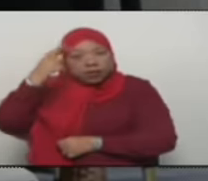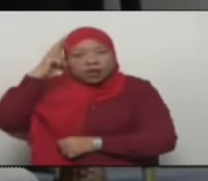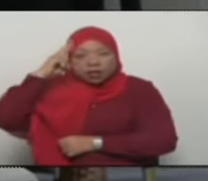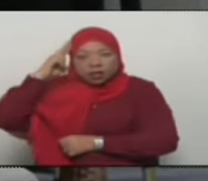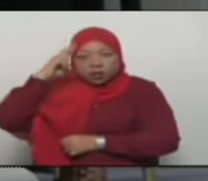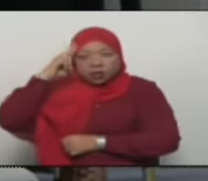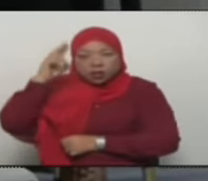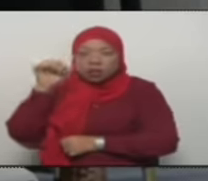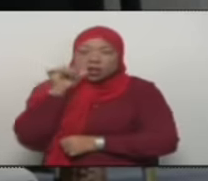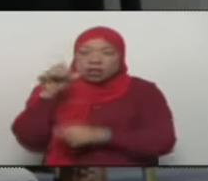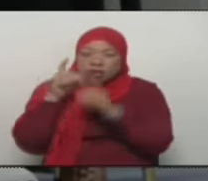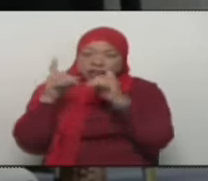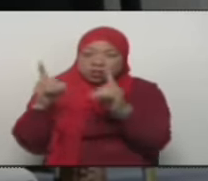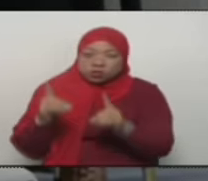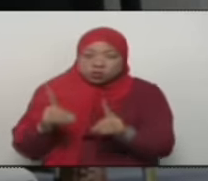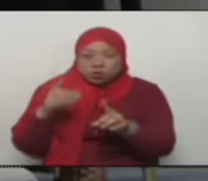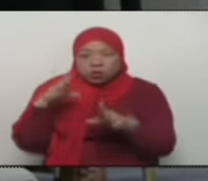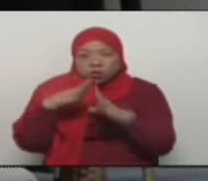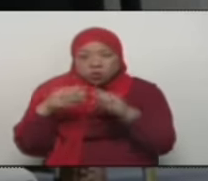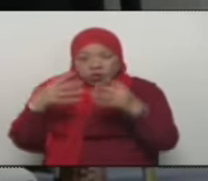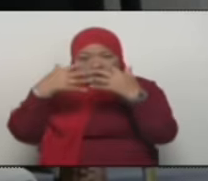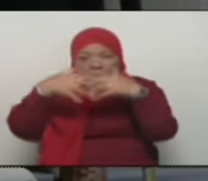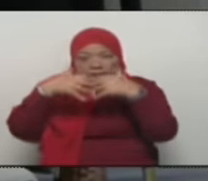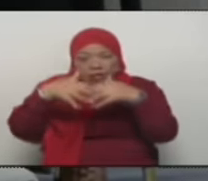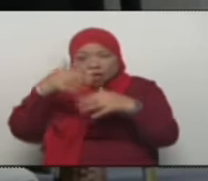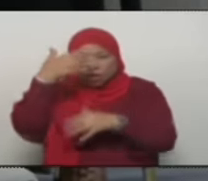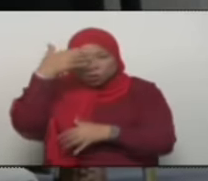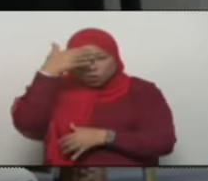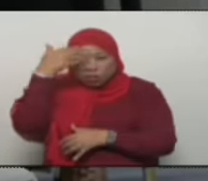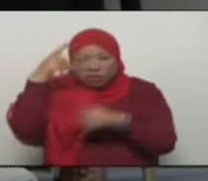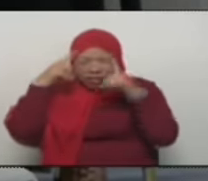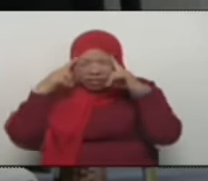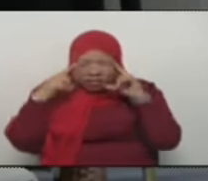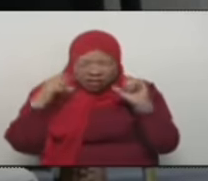tomar, todo lo intelectual está principalmente allí.